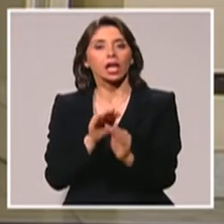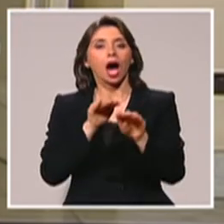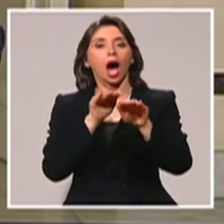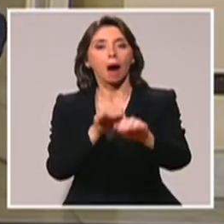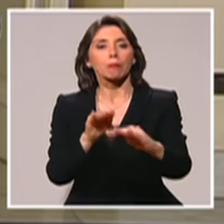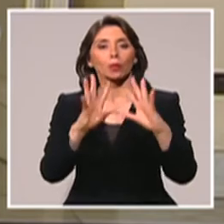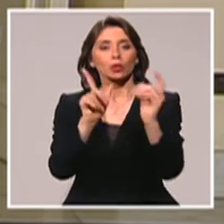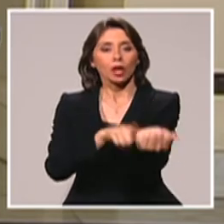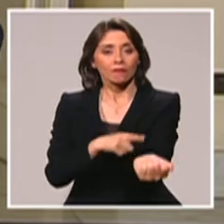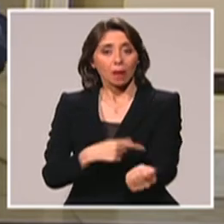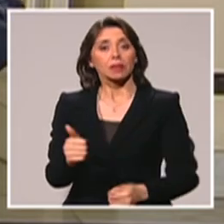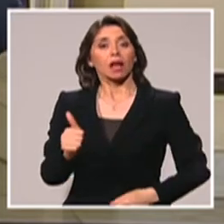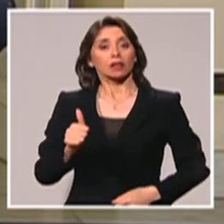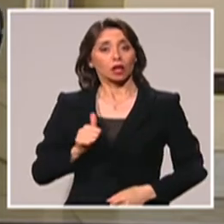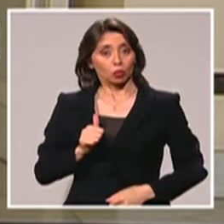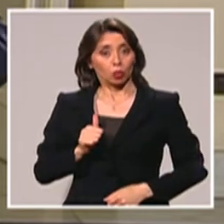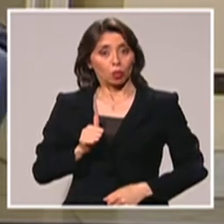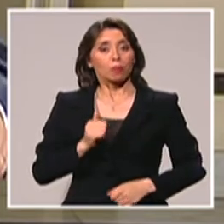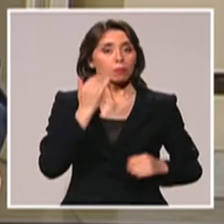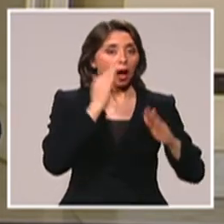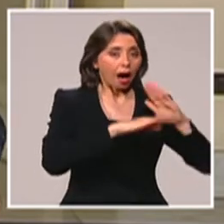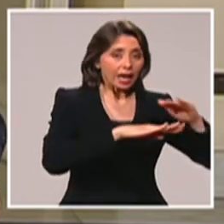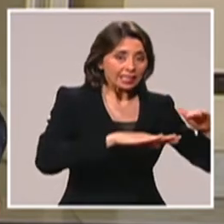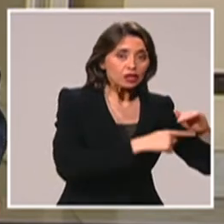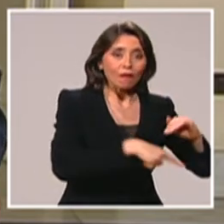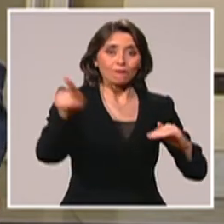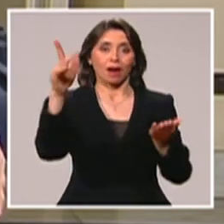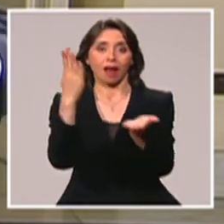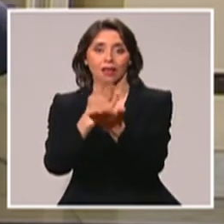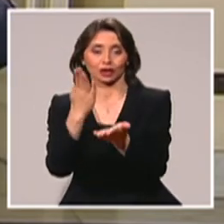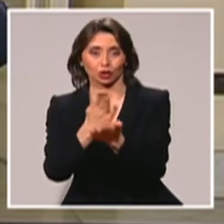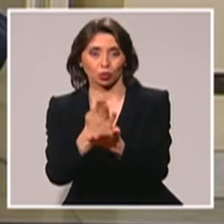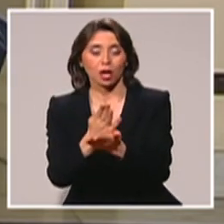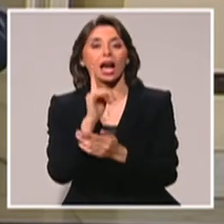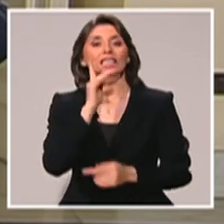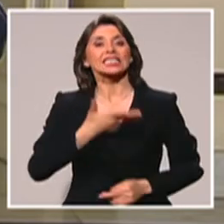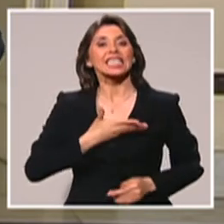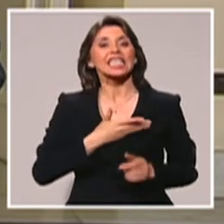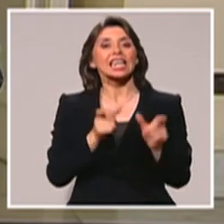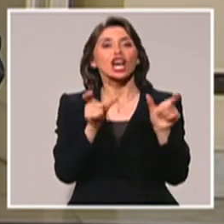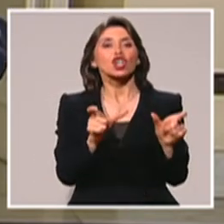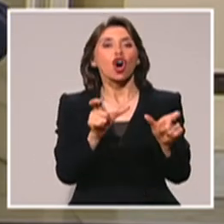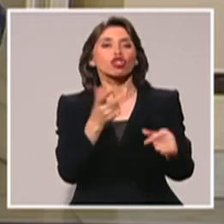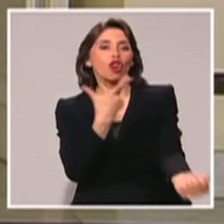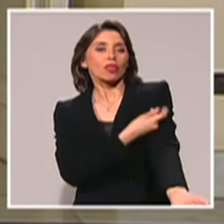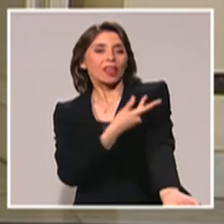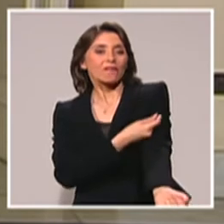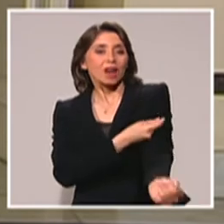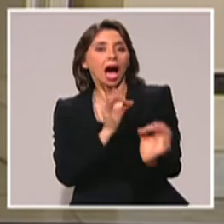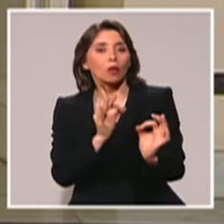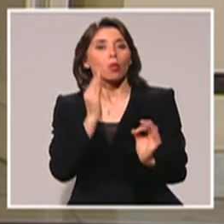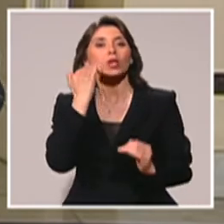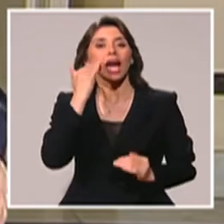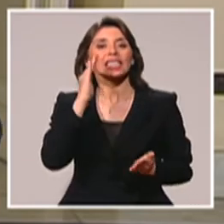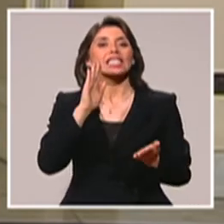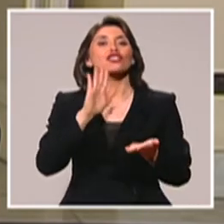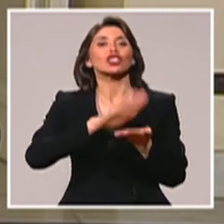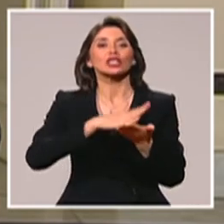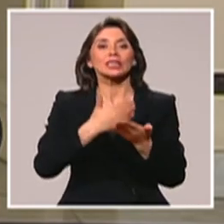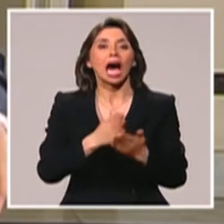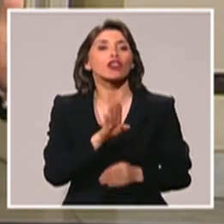a las familias que cumplan con enviar a sus niños a la escuela y tener sus controles de vacunación y niños sanos al